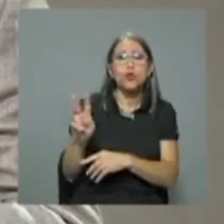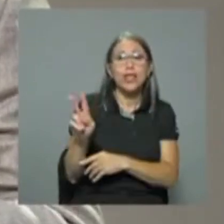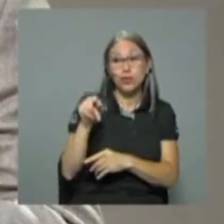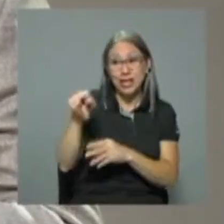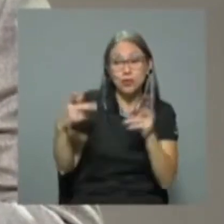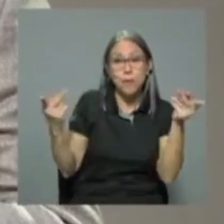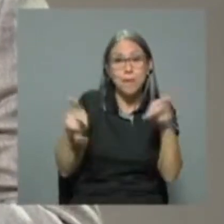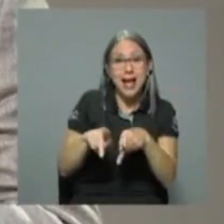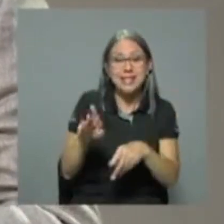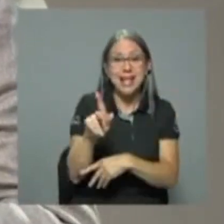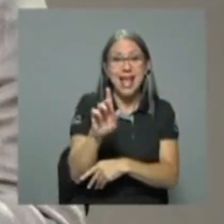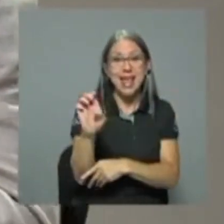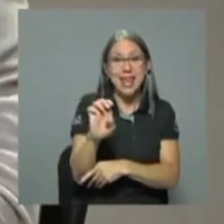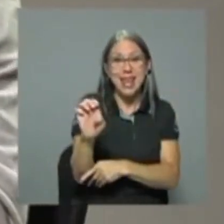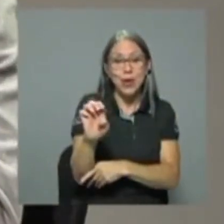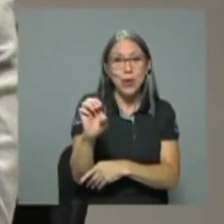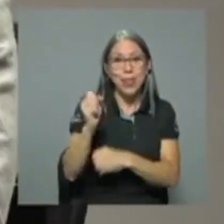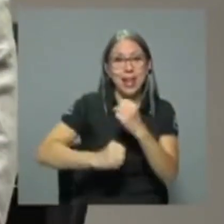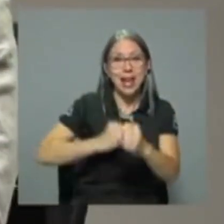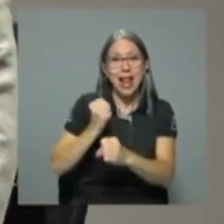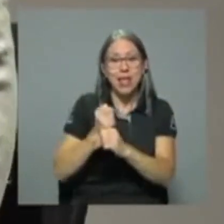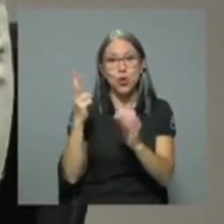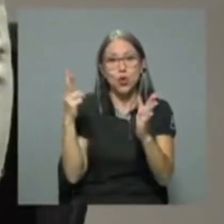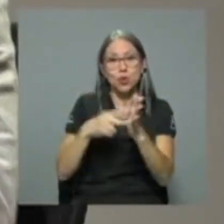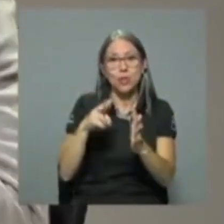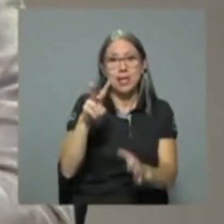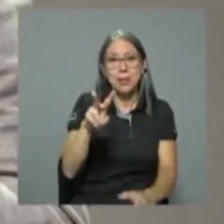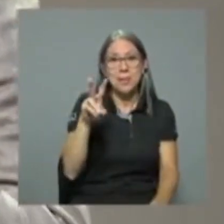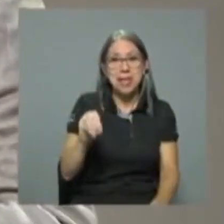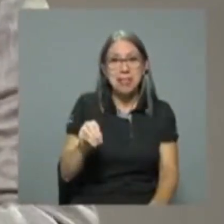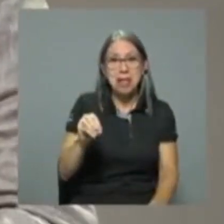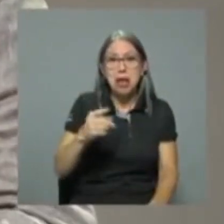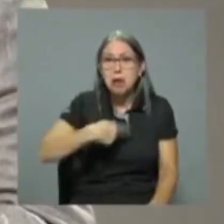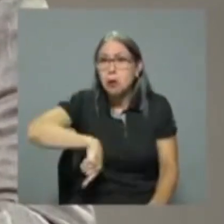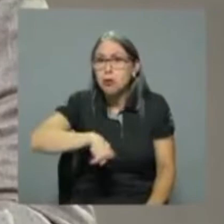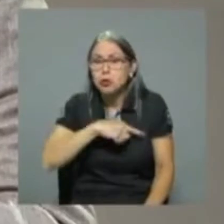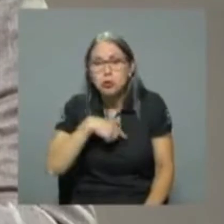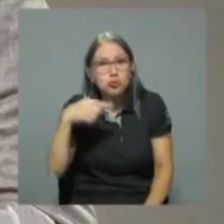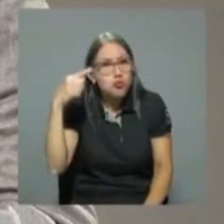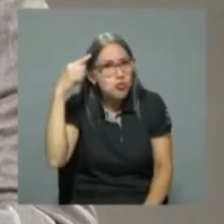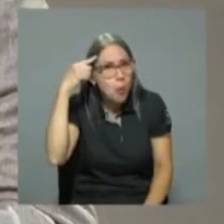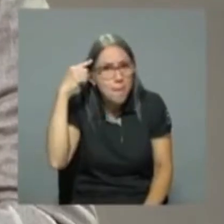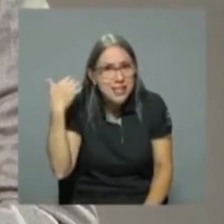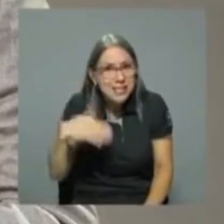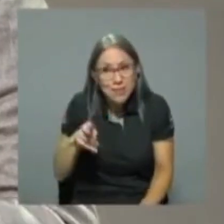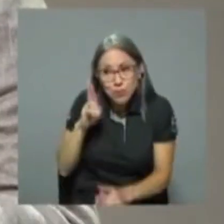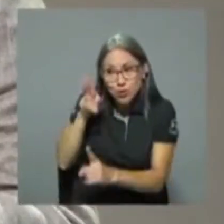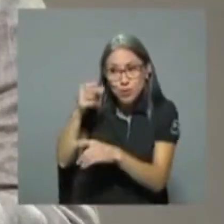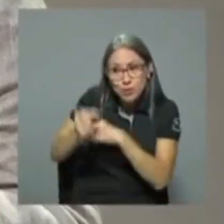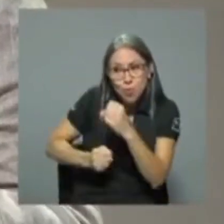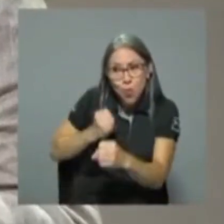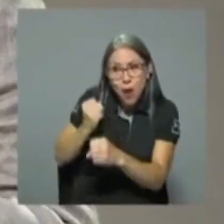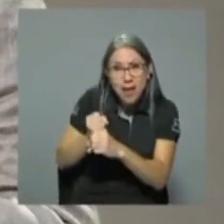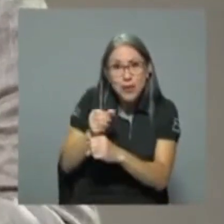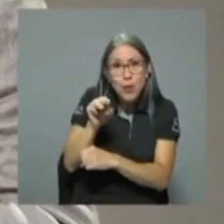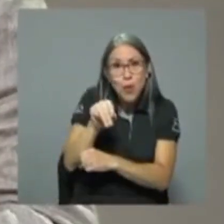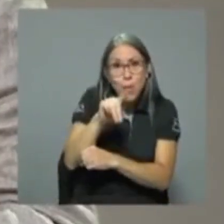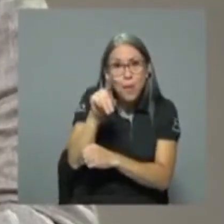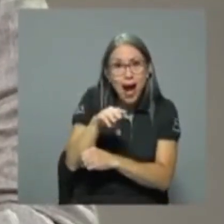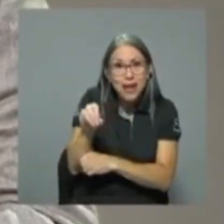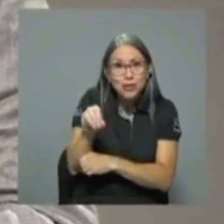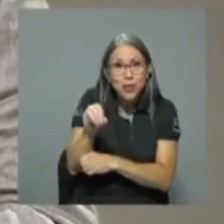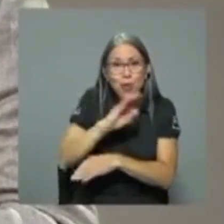2020. ¿Qué nos íbamos a imaginar? Que en marzo del 2020 estábamos todos en la